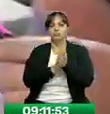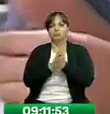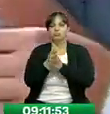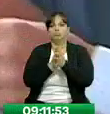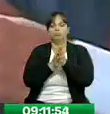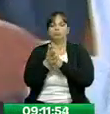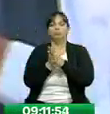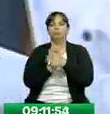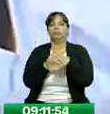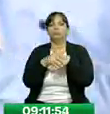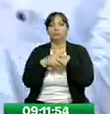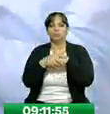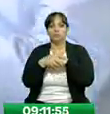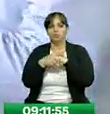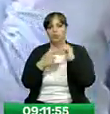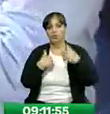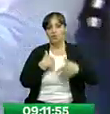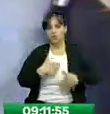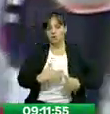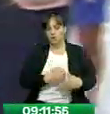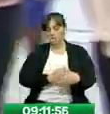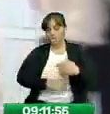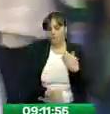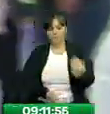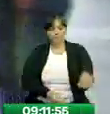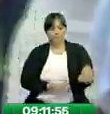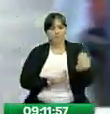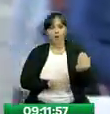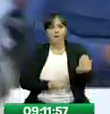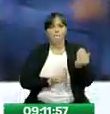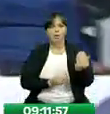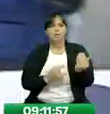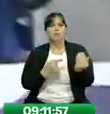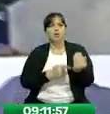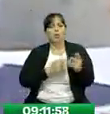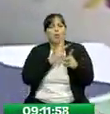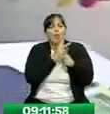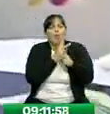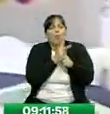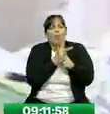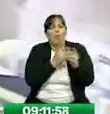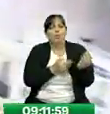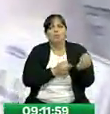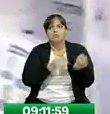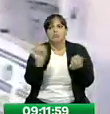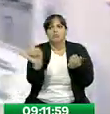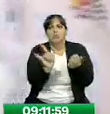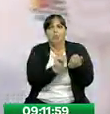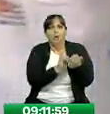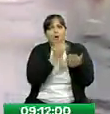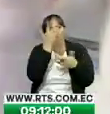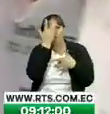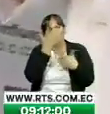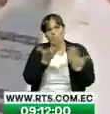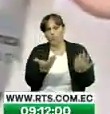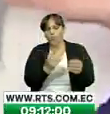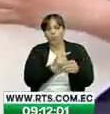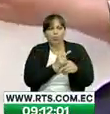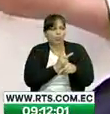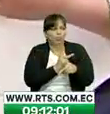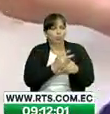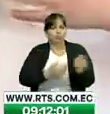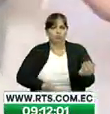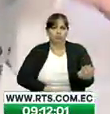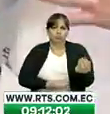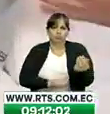la salud para cuidar mucho a nuestros bebés ya que se pueden contagiar de la influenza gracias a ustedes caballero que qué opina este